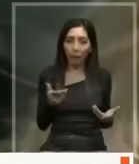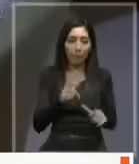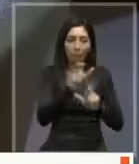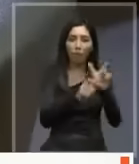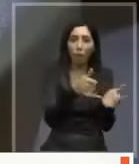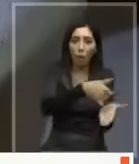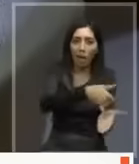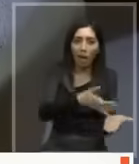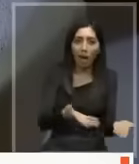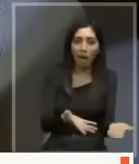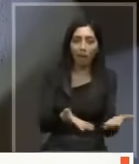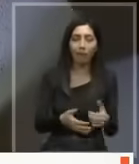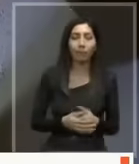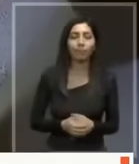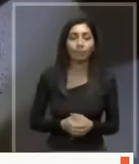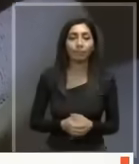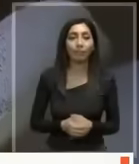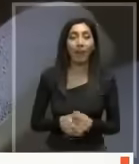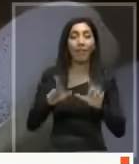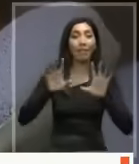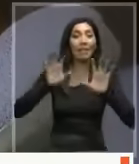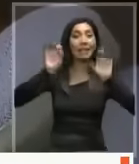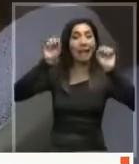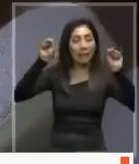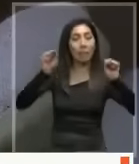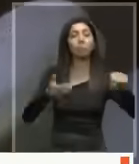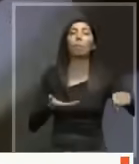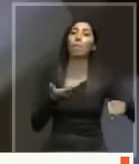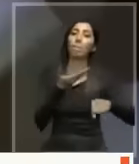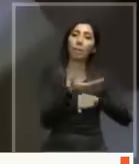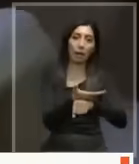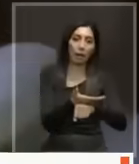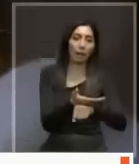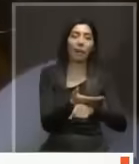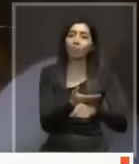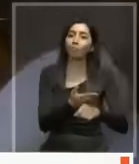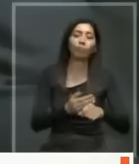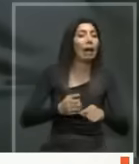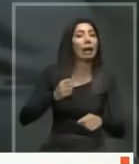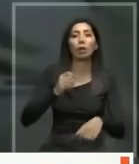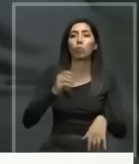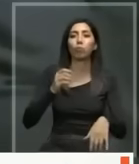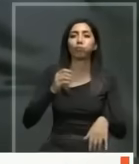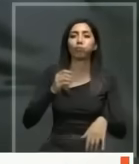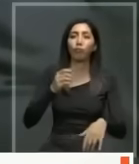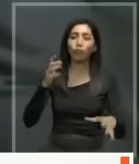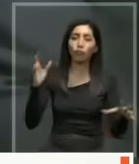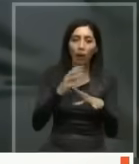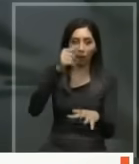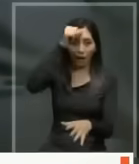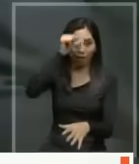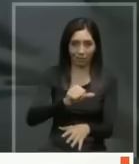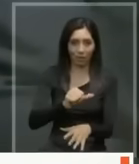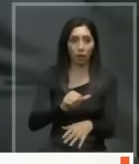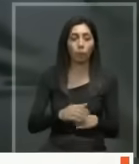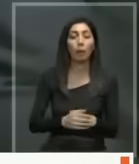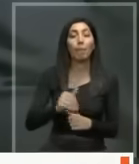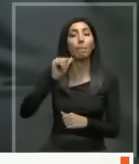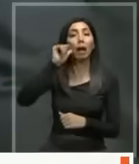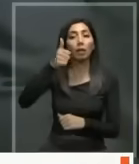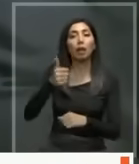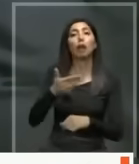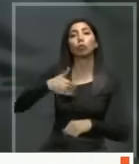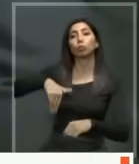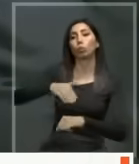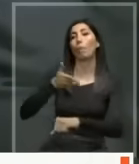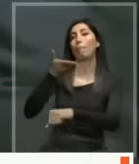comuna. Antecedentes por los cuales la Fiscalía pedirá la medida cautelar más gravosa. La solicitud se realizaría el día de mañana y